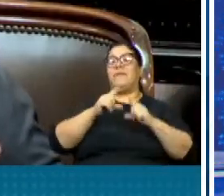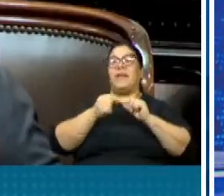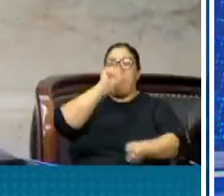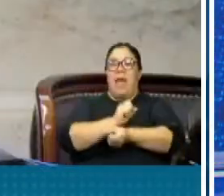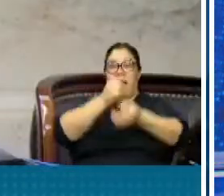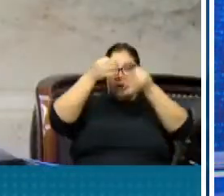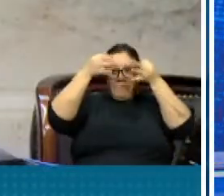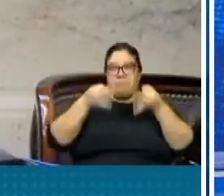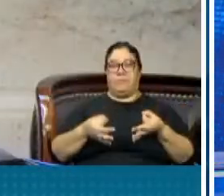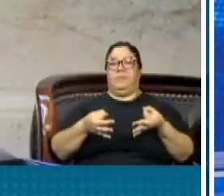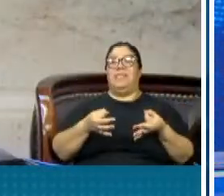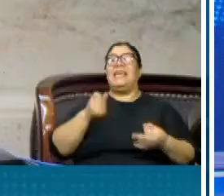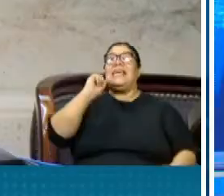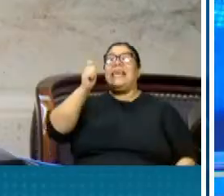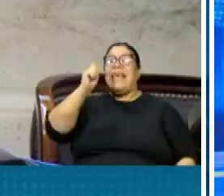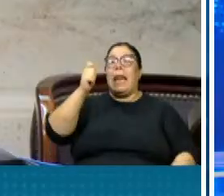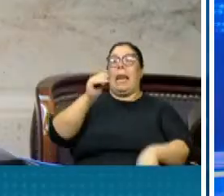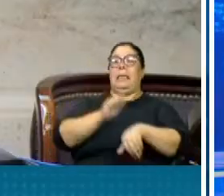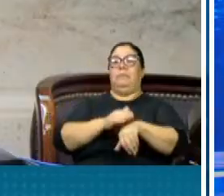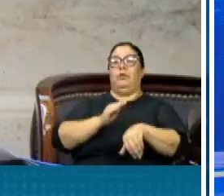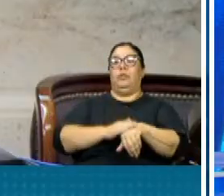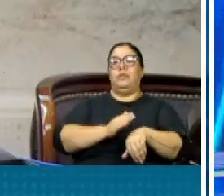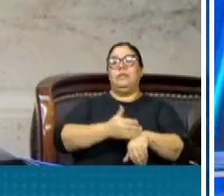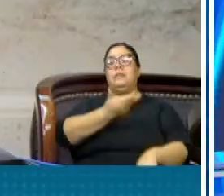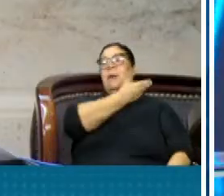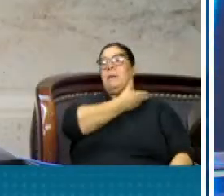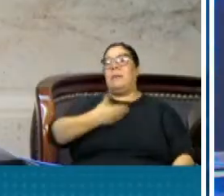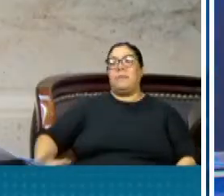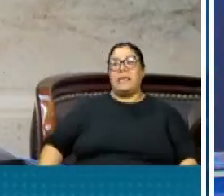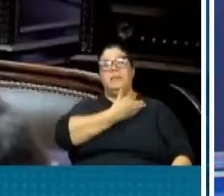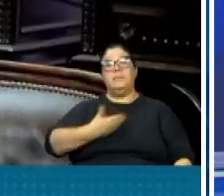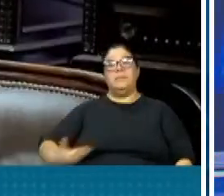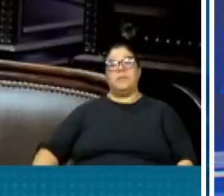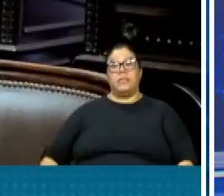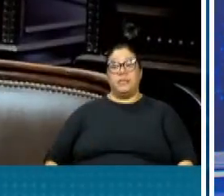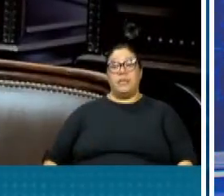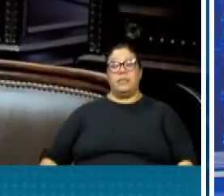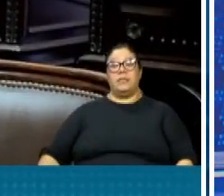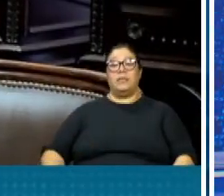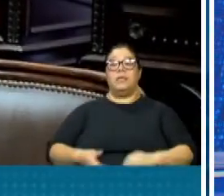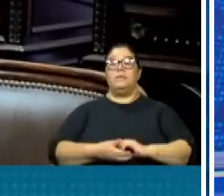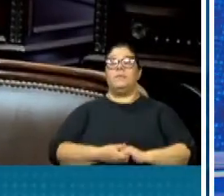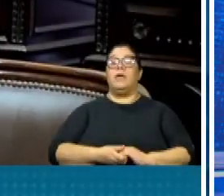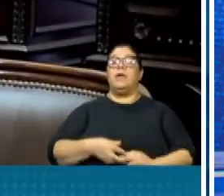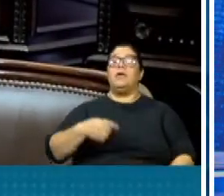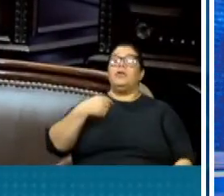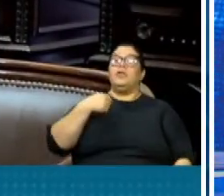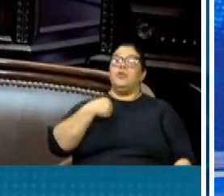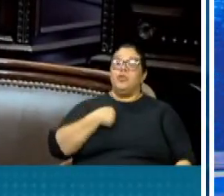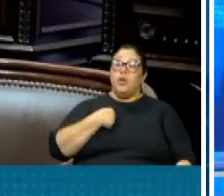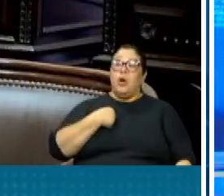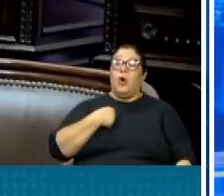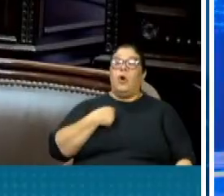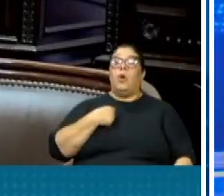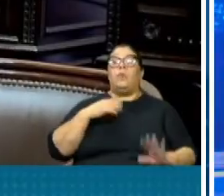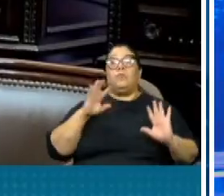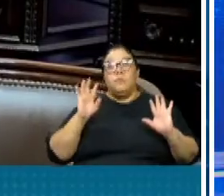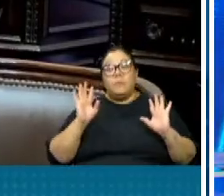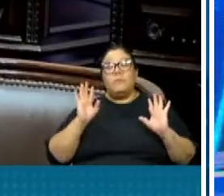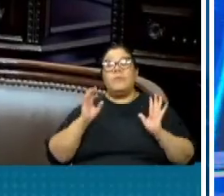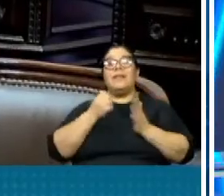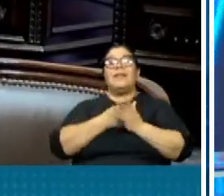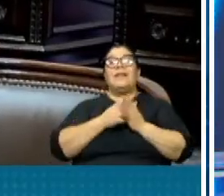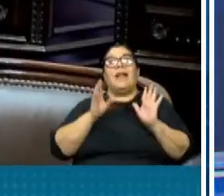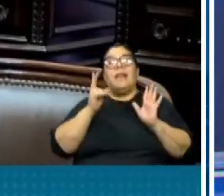año pasado. El tema de los jubilados, por ejemplo, no es algo nuevo. Pero lo que sí acá empieza a jugarse un poco